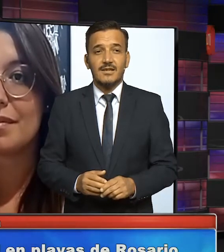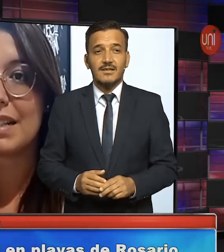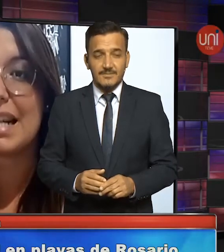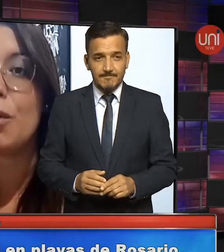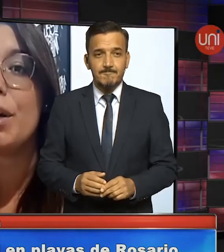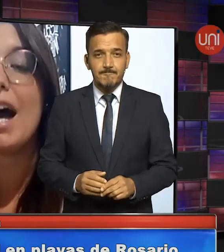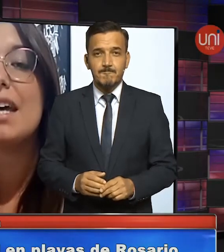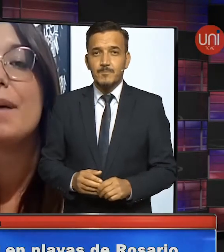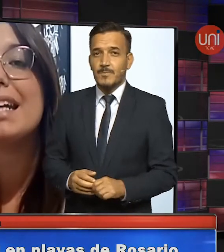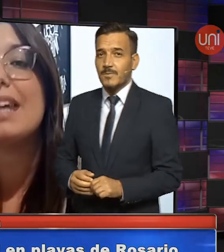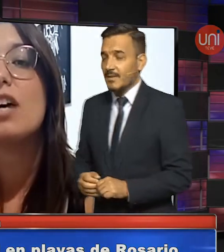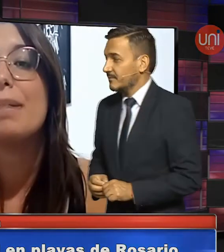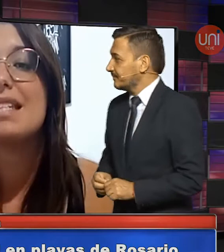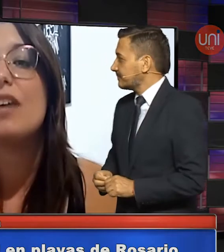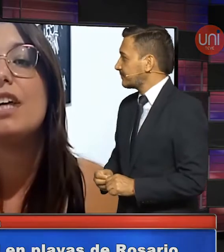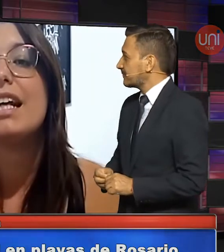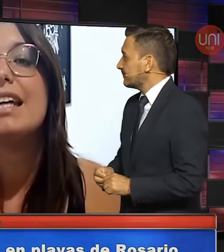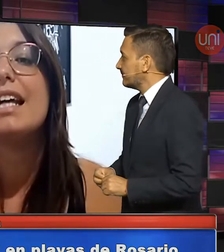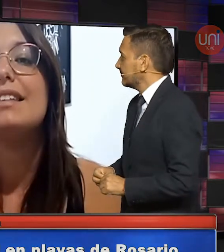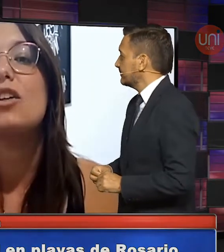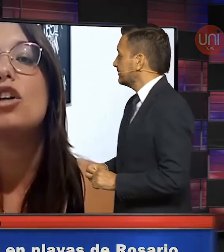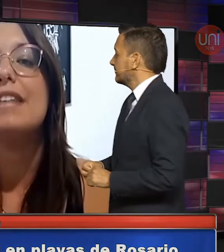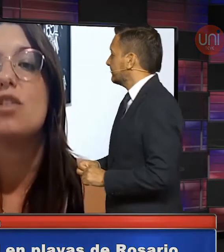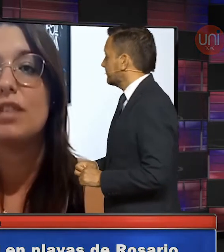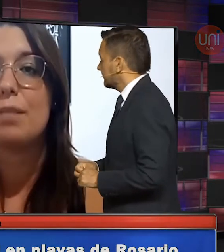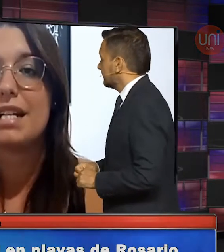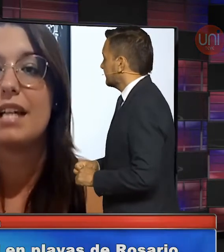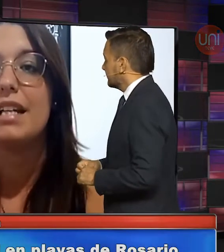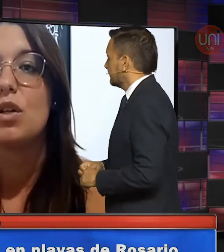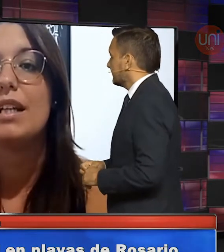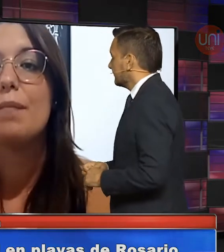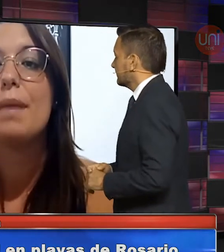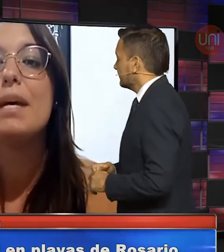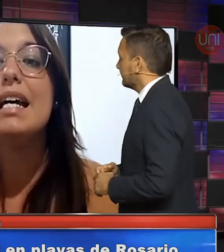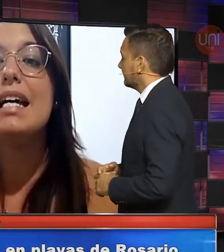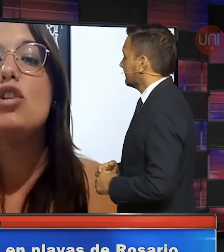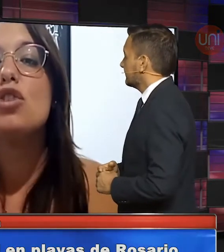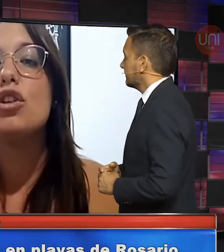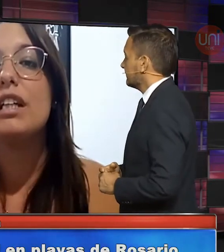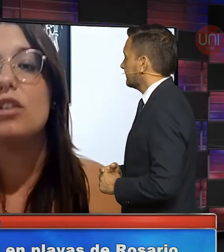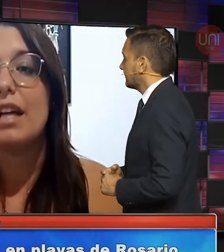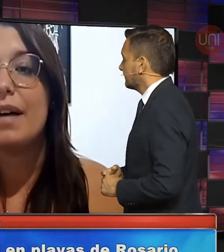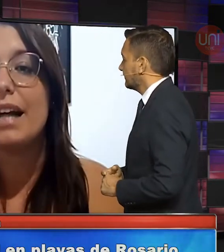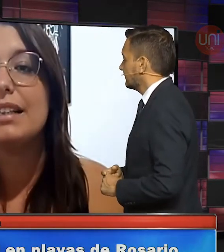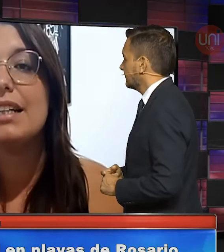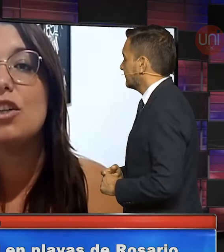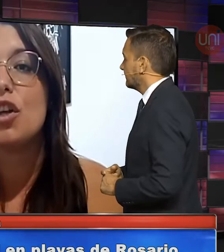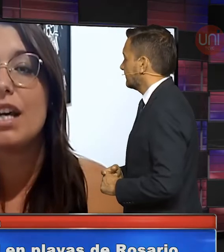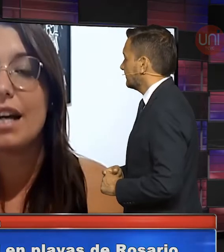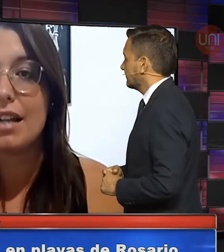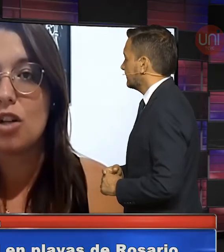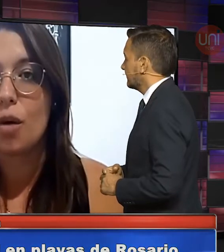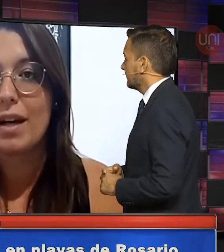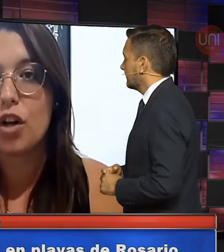Claro, bueno, hay que ver qué es lo que pasa ahora en adelante con las otras playas de la ciudad también. Y no solo con esto, la bajante del río nos deja